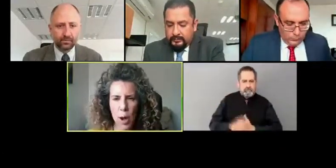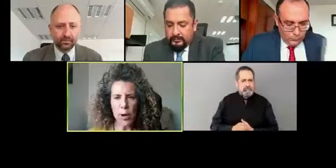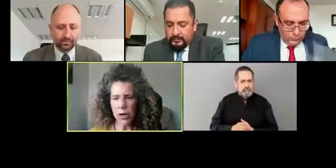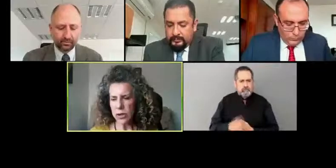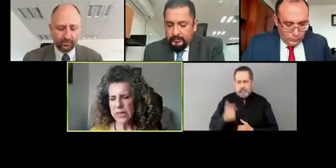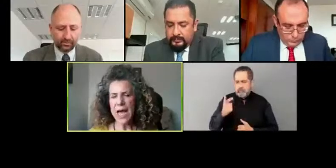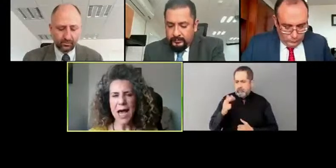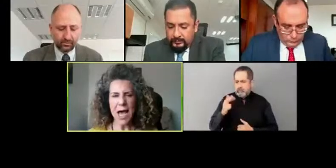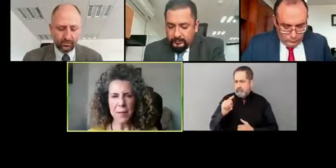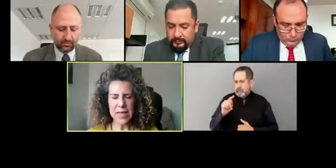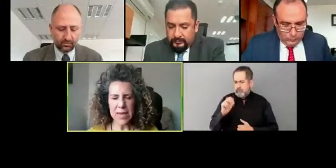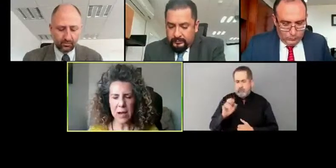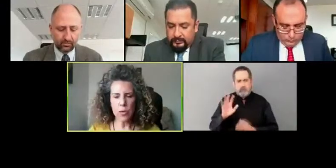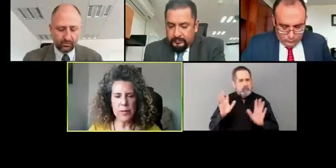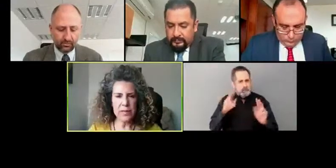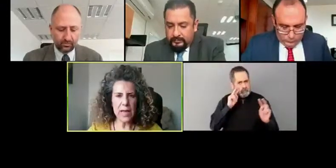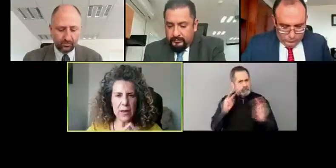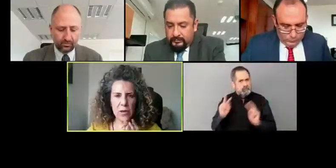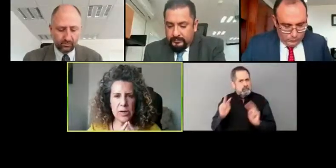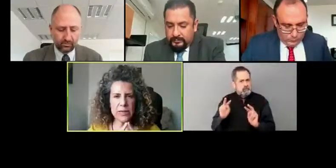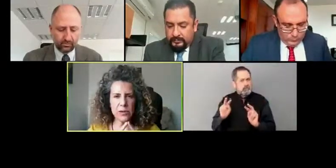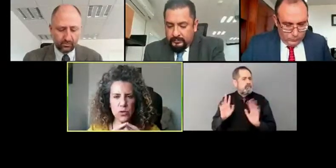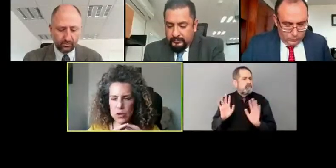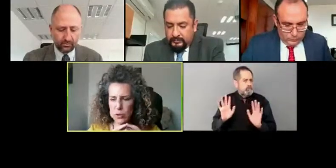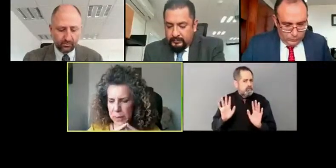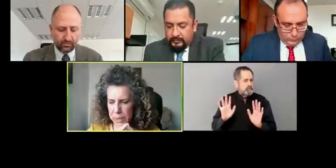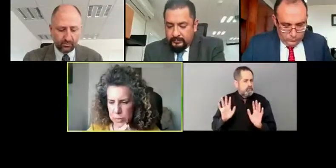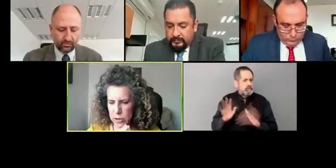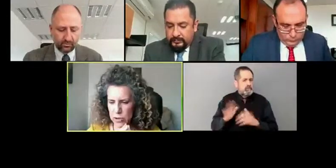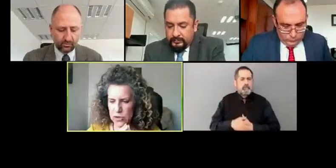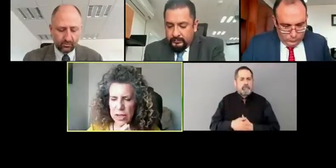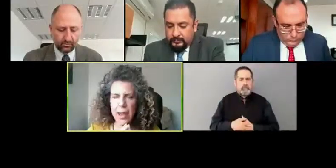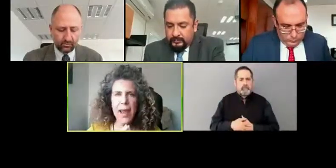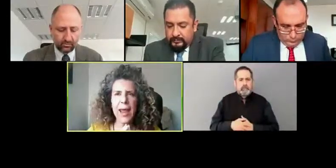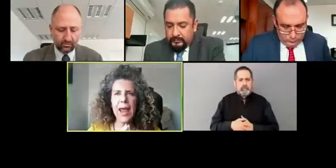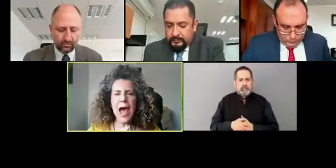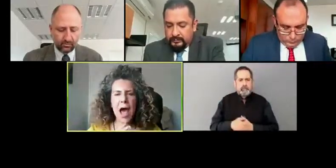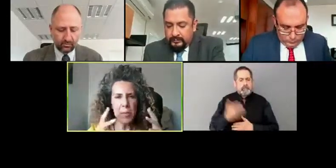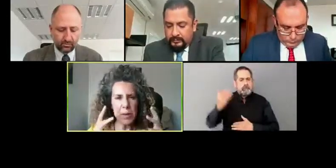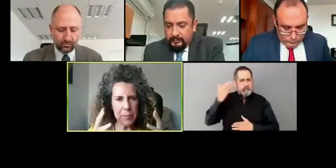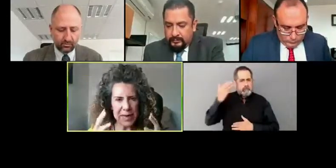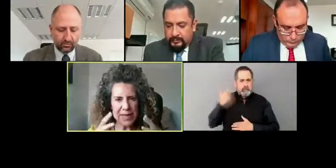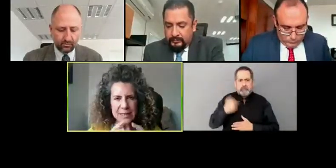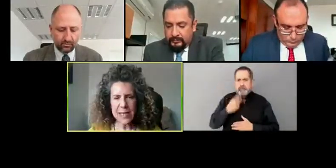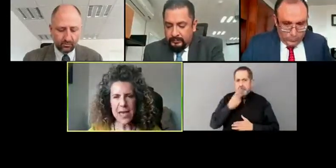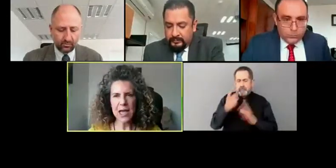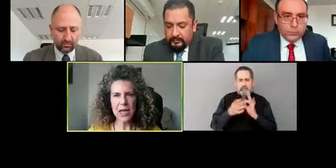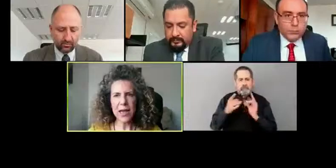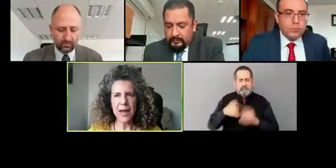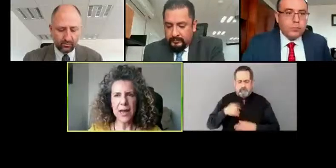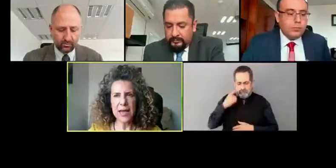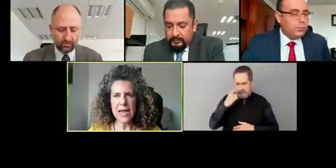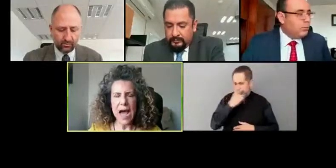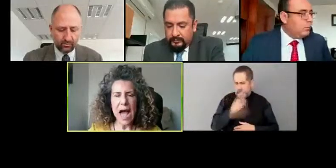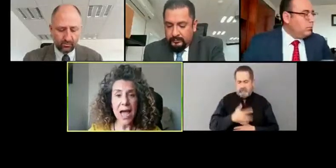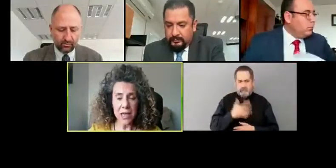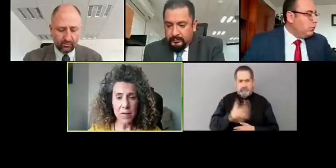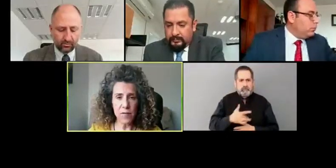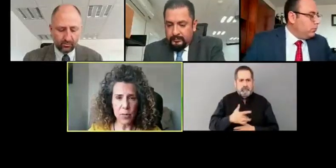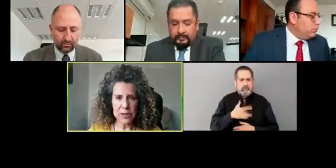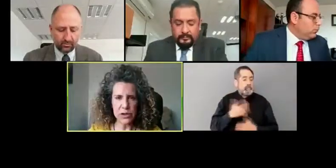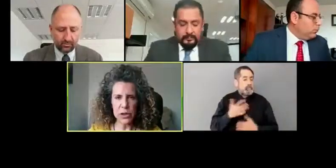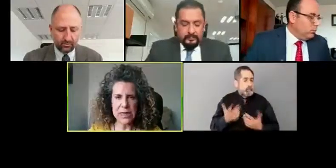Gustavo. Bueno, ya había comentado en asuntos previos que a mí me parecía que